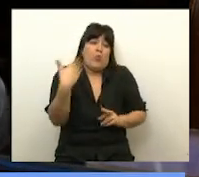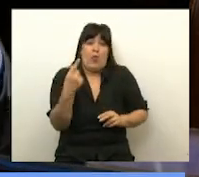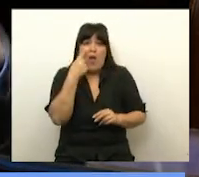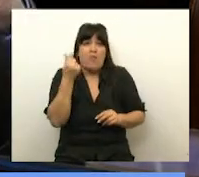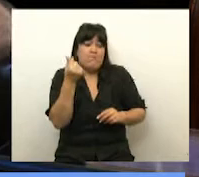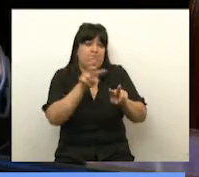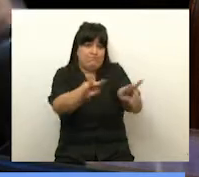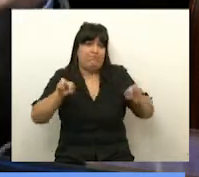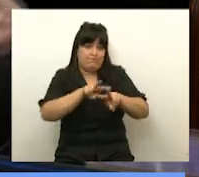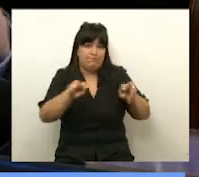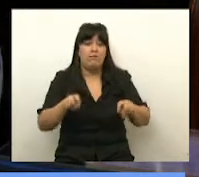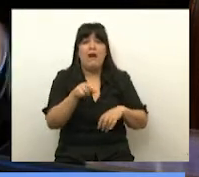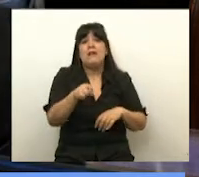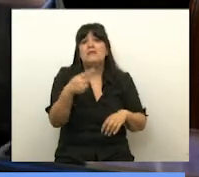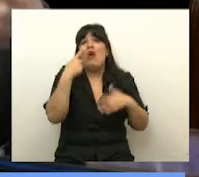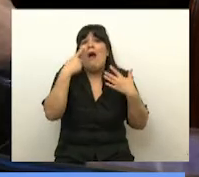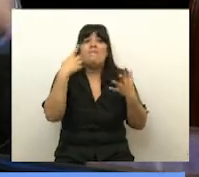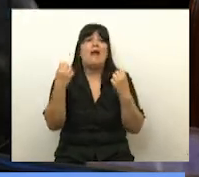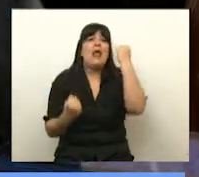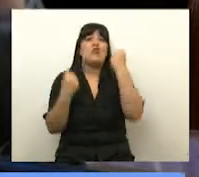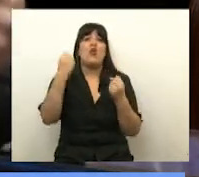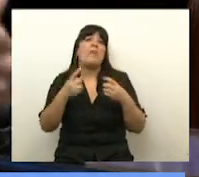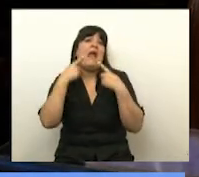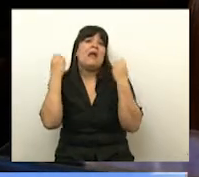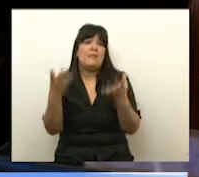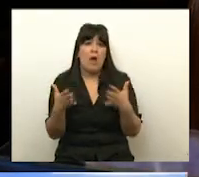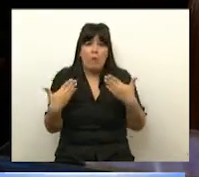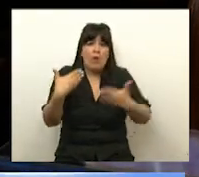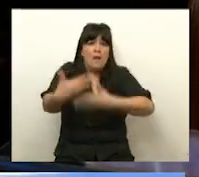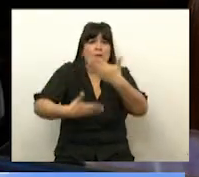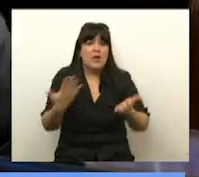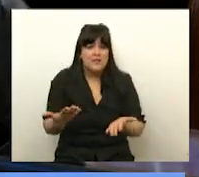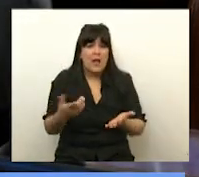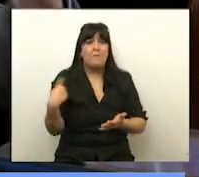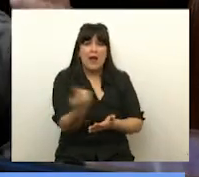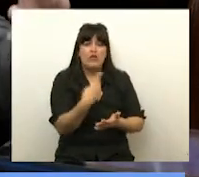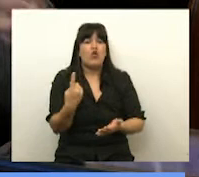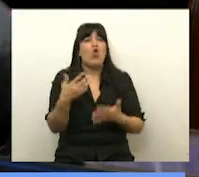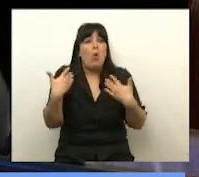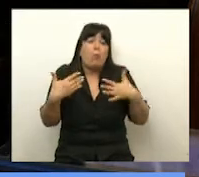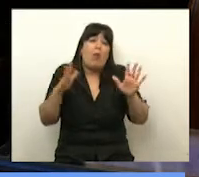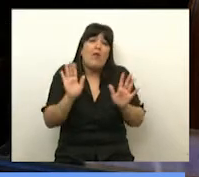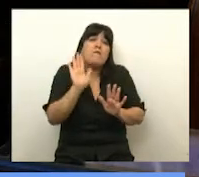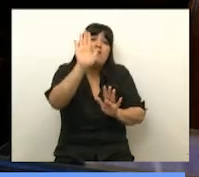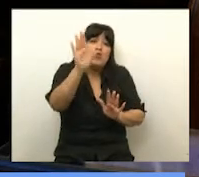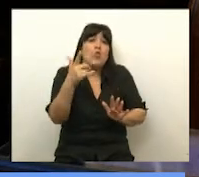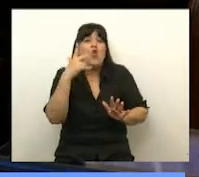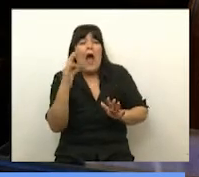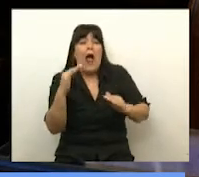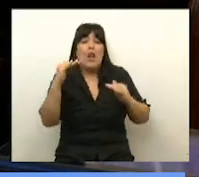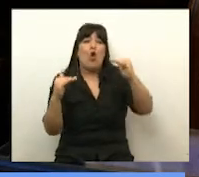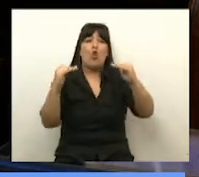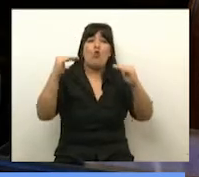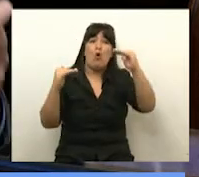buena voluntad que la economía pueda avanzar, pueda progresar y que realmente nosotros encontremos en algún momento esta compensación